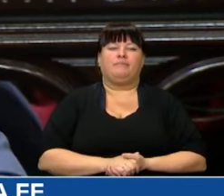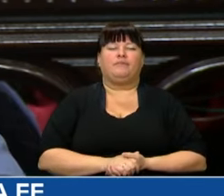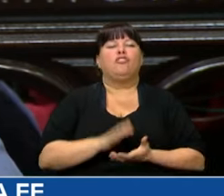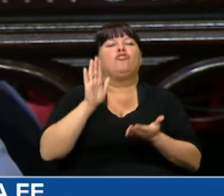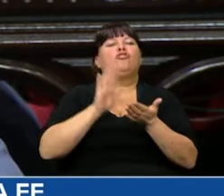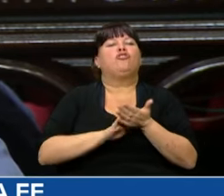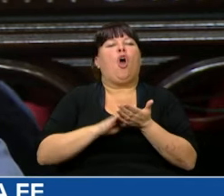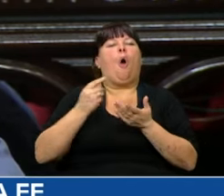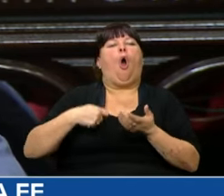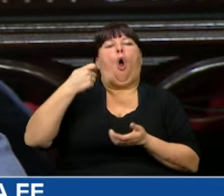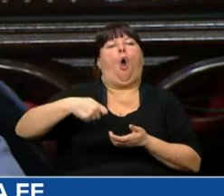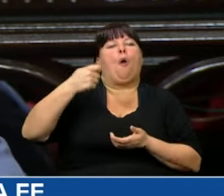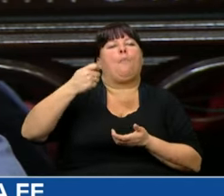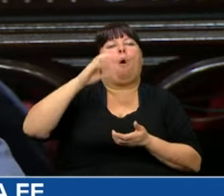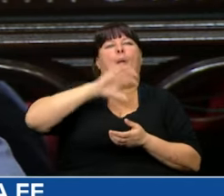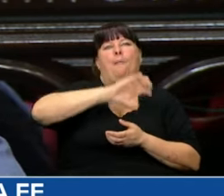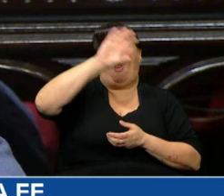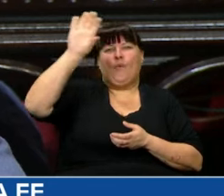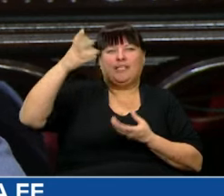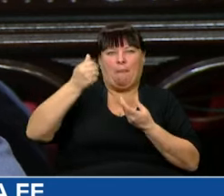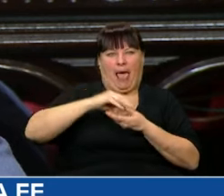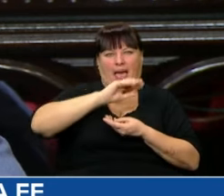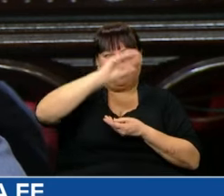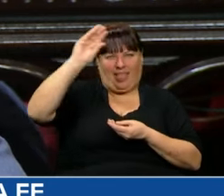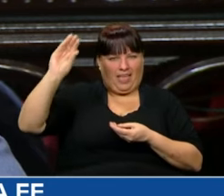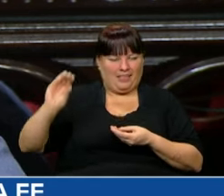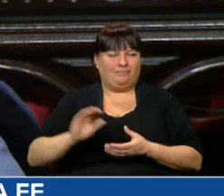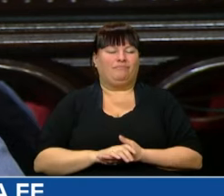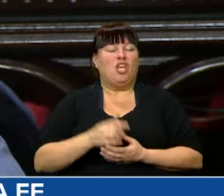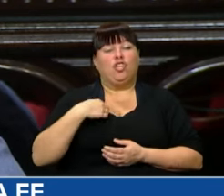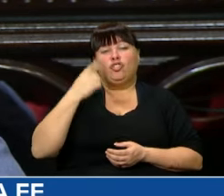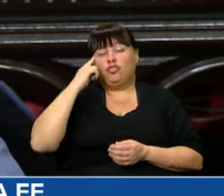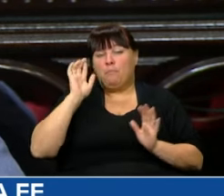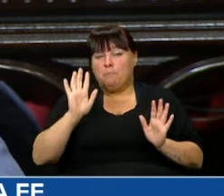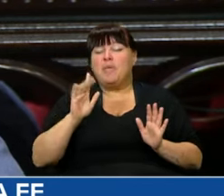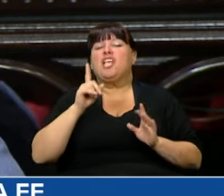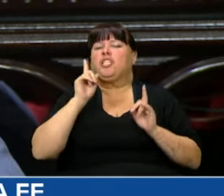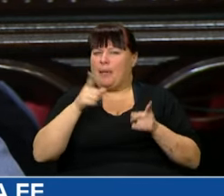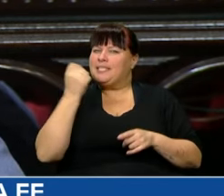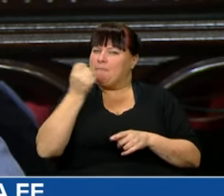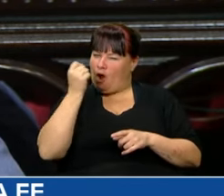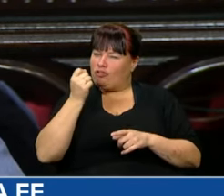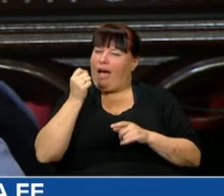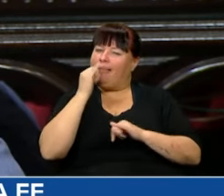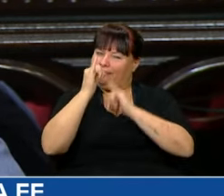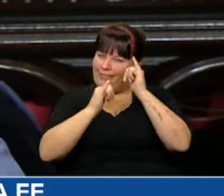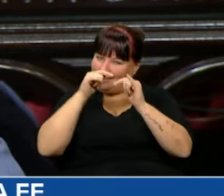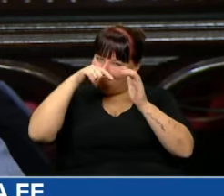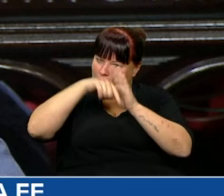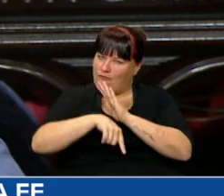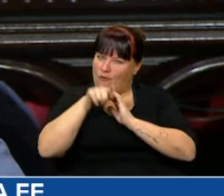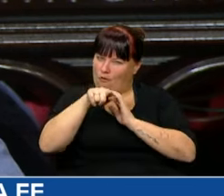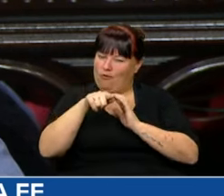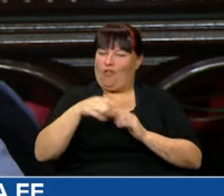algo respecto al financiamiento de las provincias. Y yo creo que también es necesario desandar